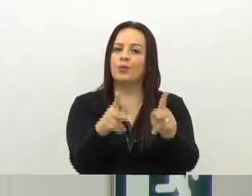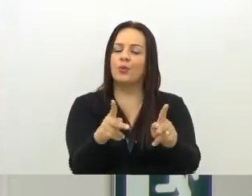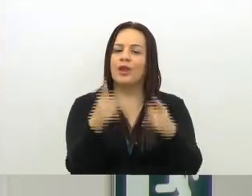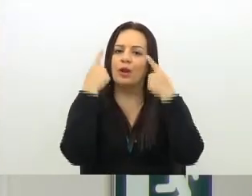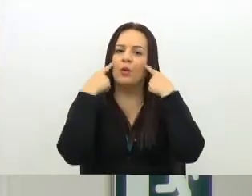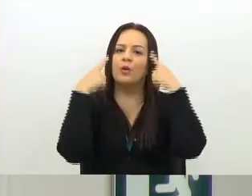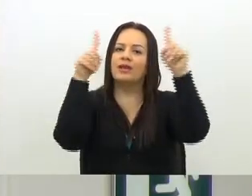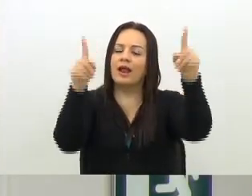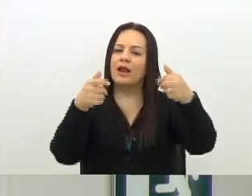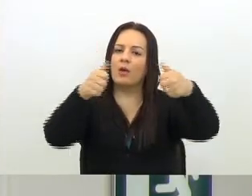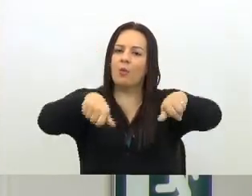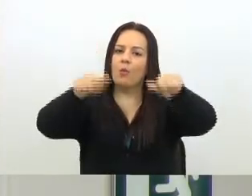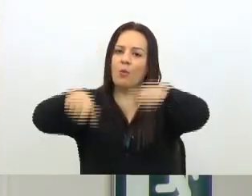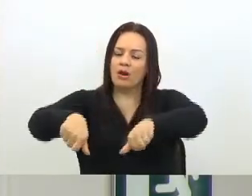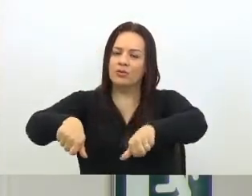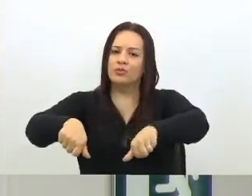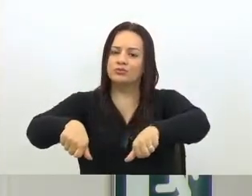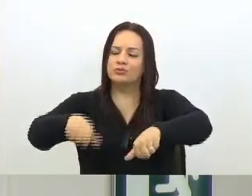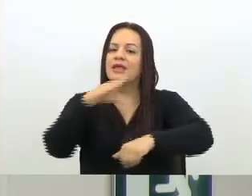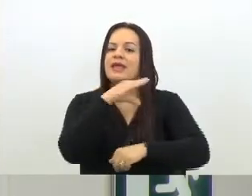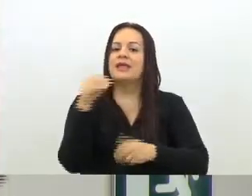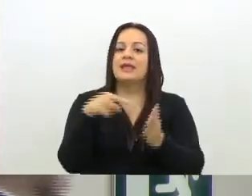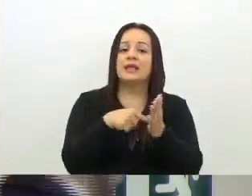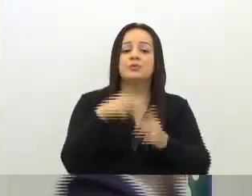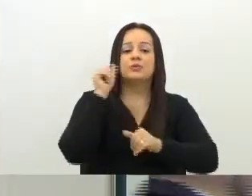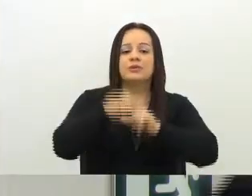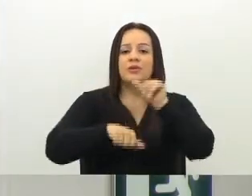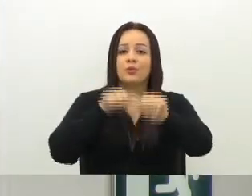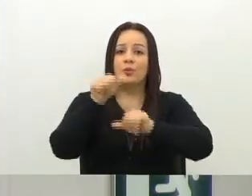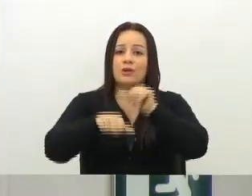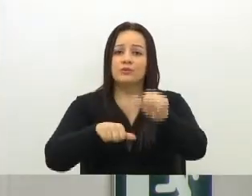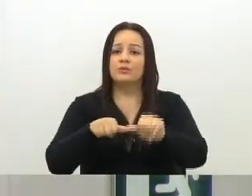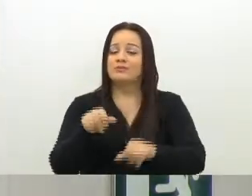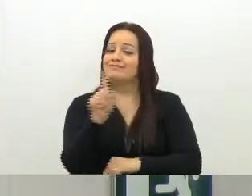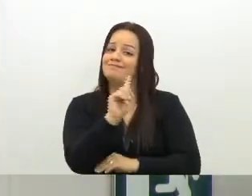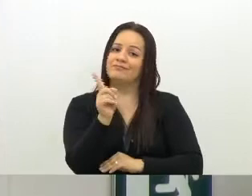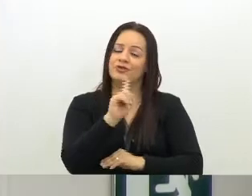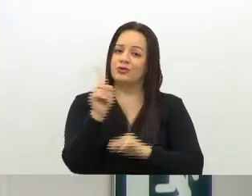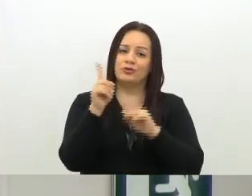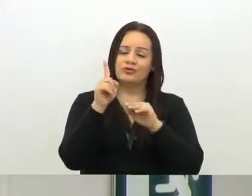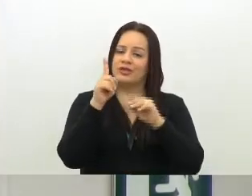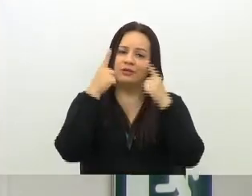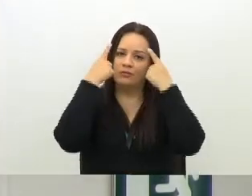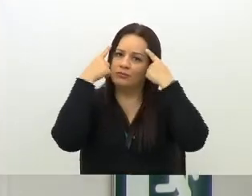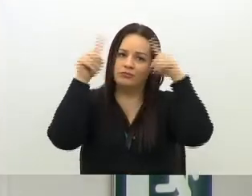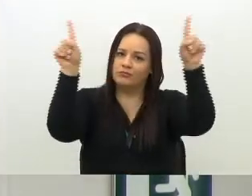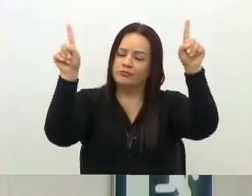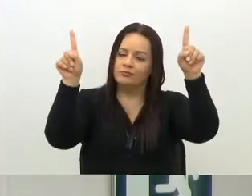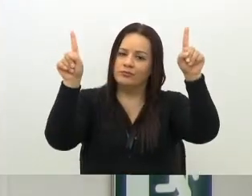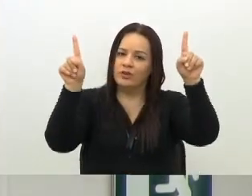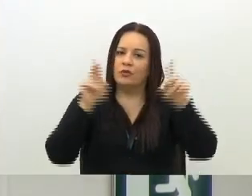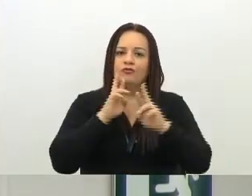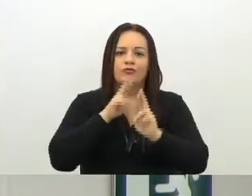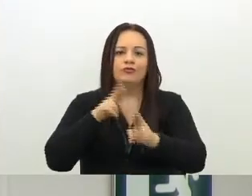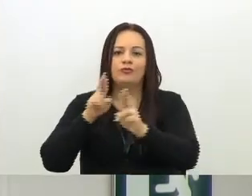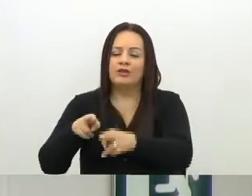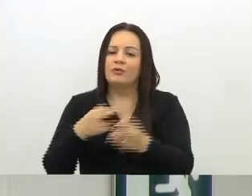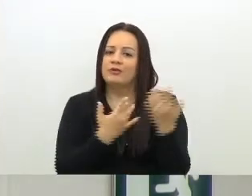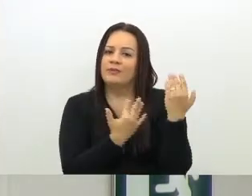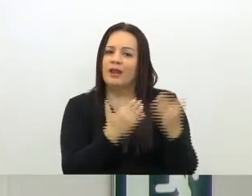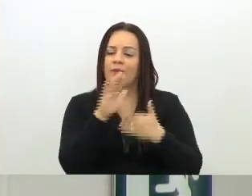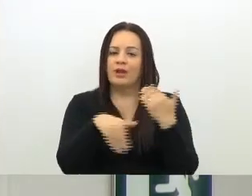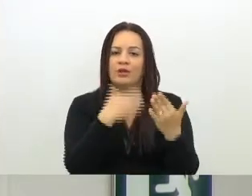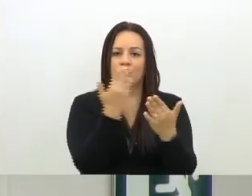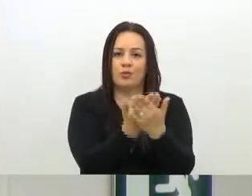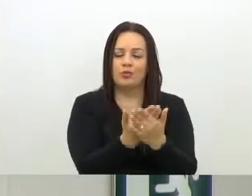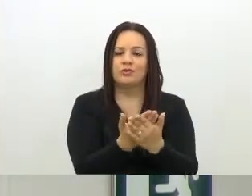alcanzar consensos y acuerdos. Y estos esfuerzos tampoco alcanzaron los resultados esperados para todas las partes. en